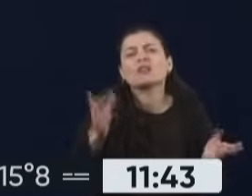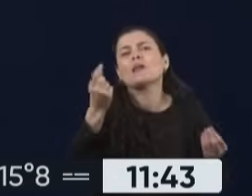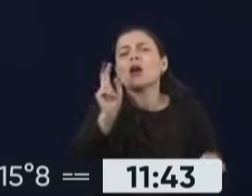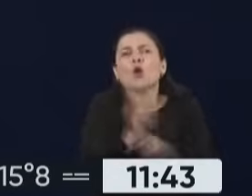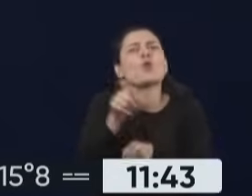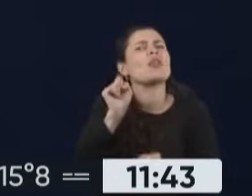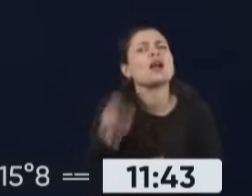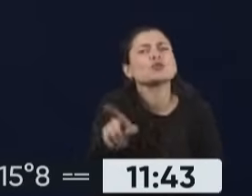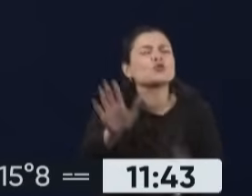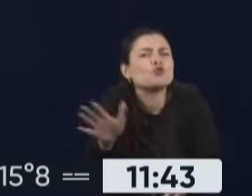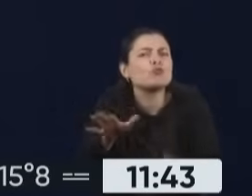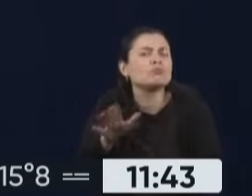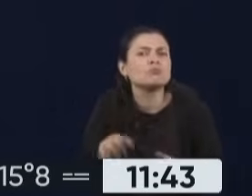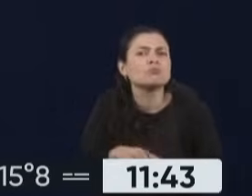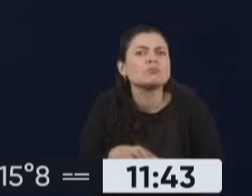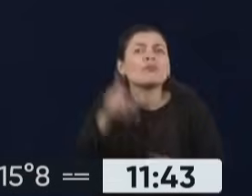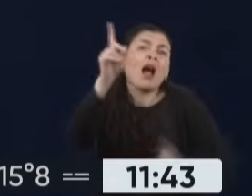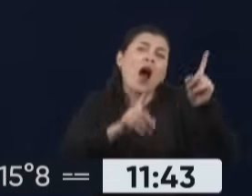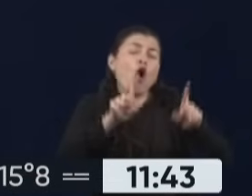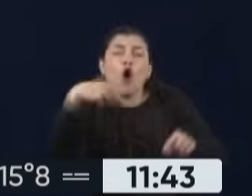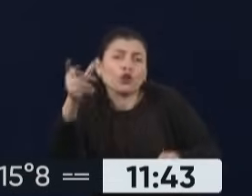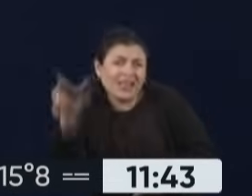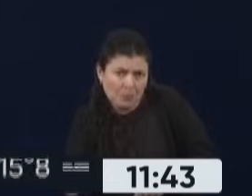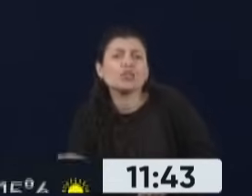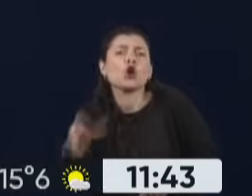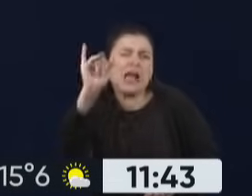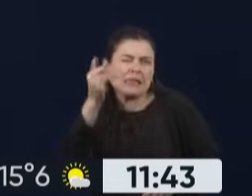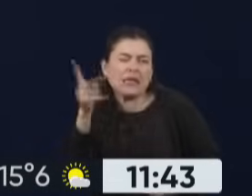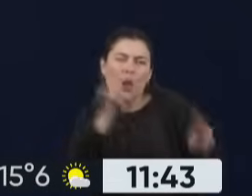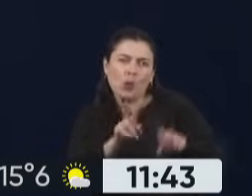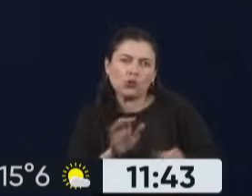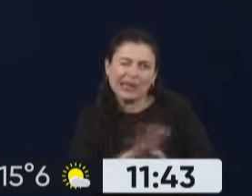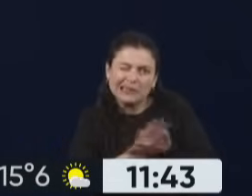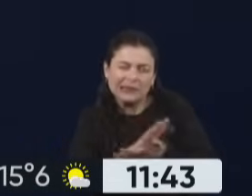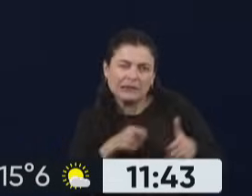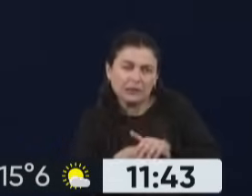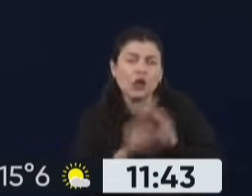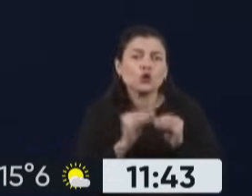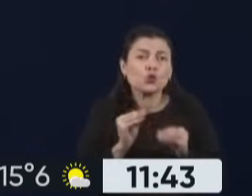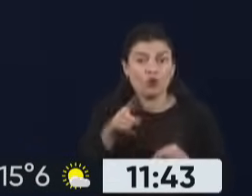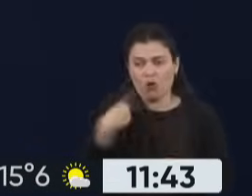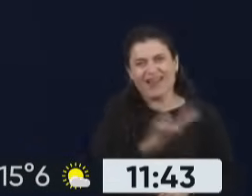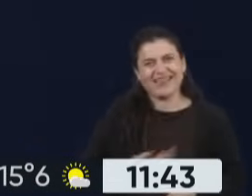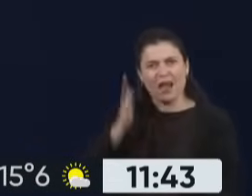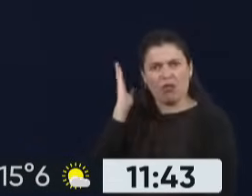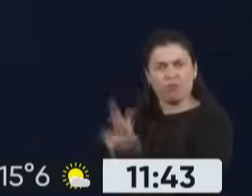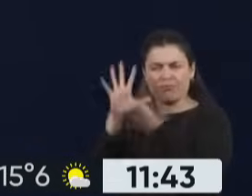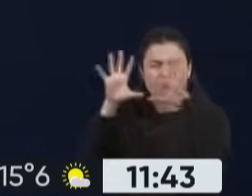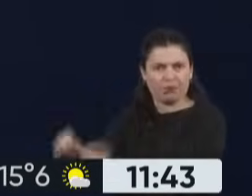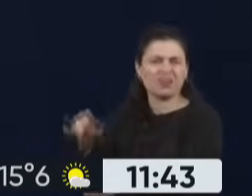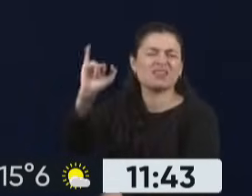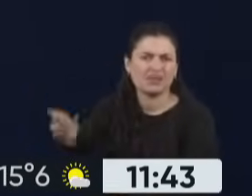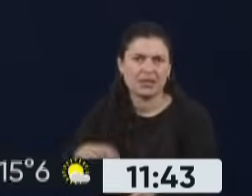delito como una forma de vida. Bien, habiéndoles anticipado el espíritu de esta ambiciosa reforma,